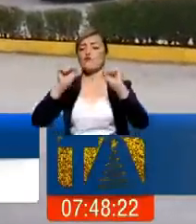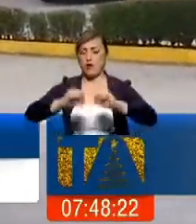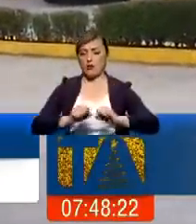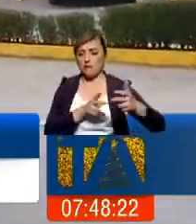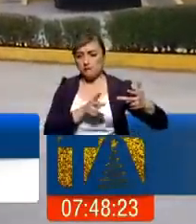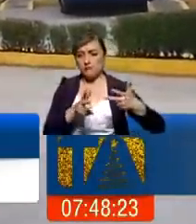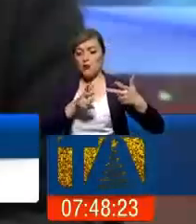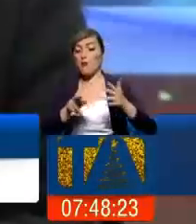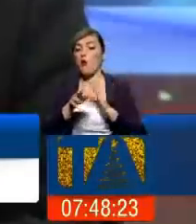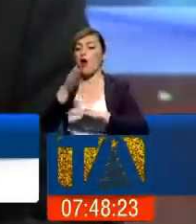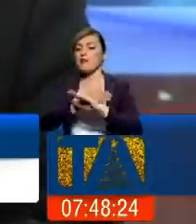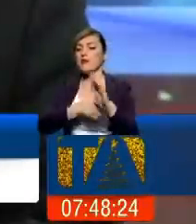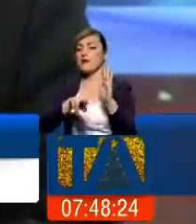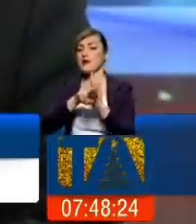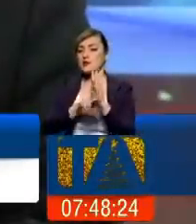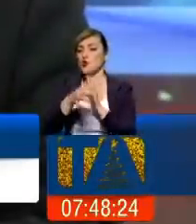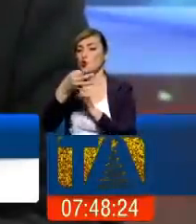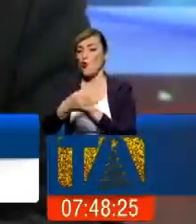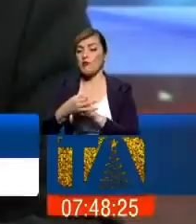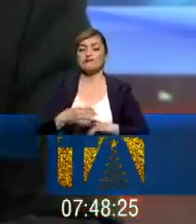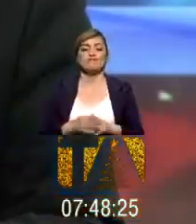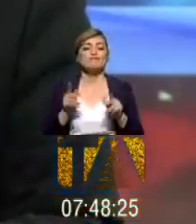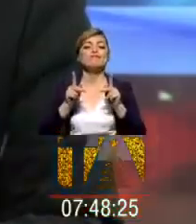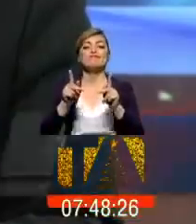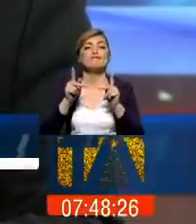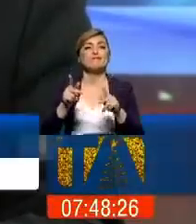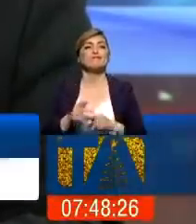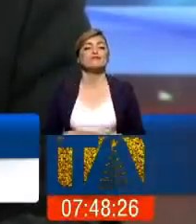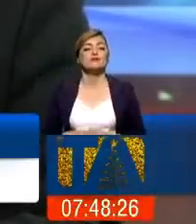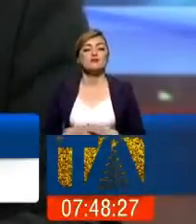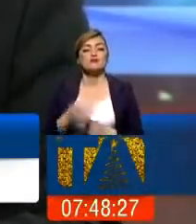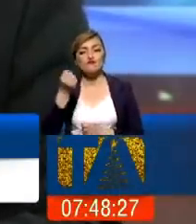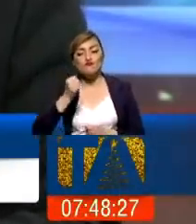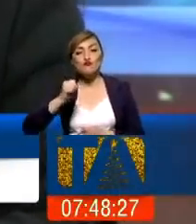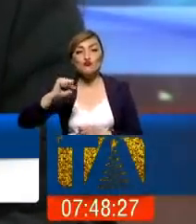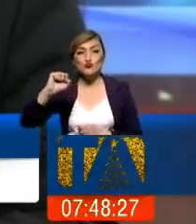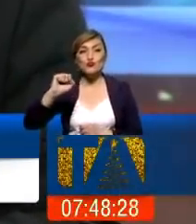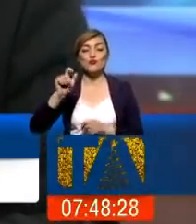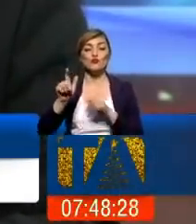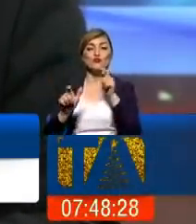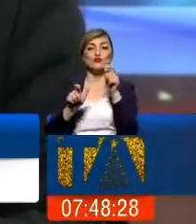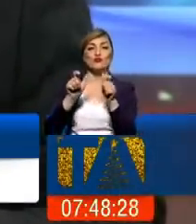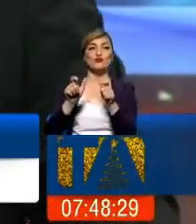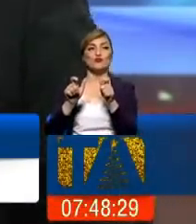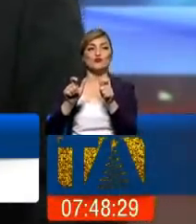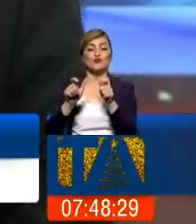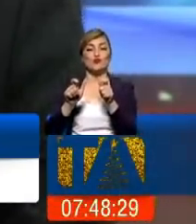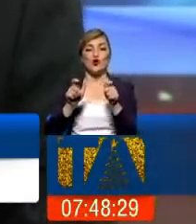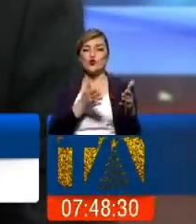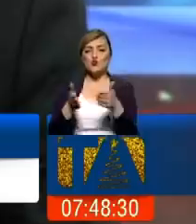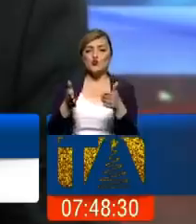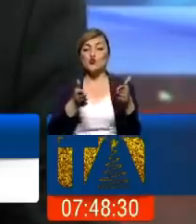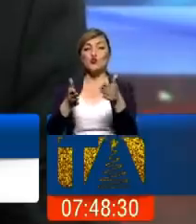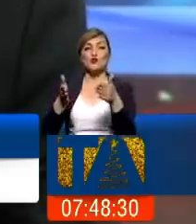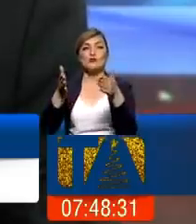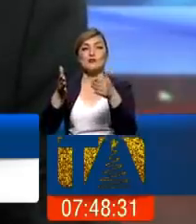algunas disposiciones. Y solamente se les permitirá que viajen aquellos que tienen las frecuencias y las rutas que